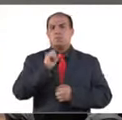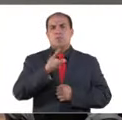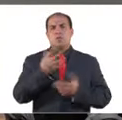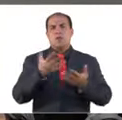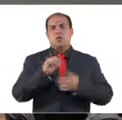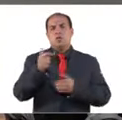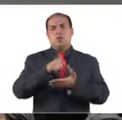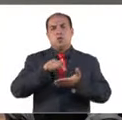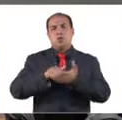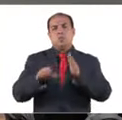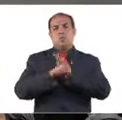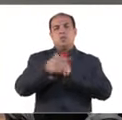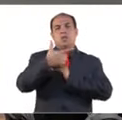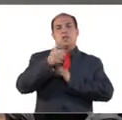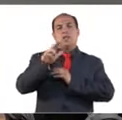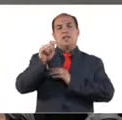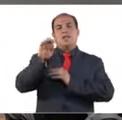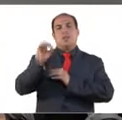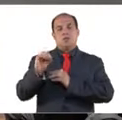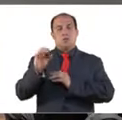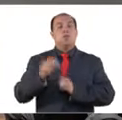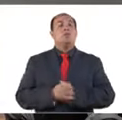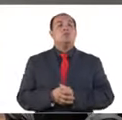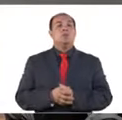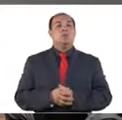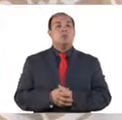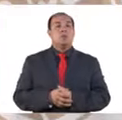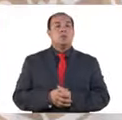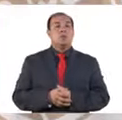dar un ejemplo, la de Guelatao. Si tú ves, incluso cuando